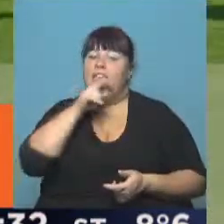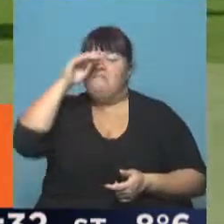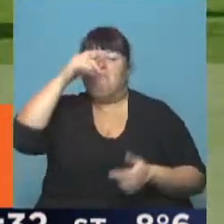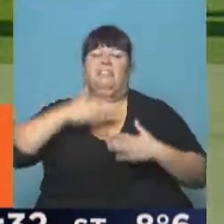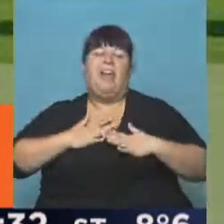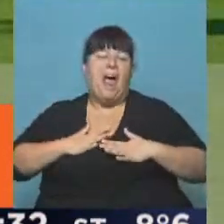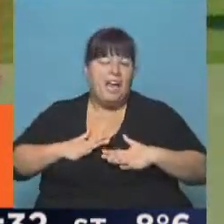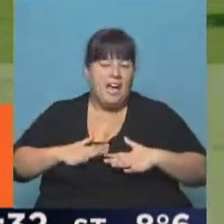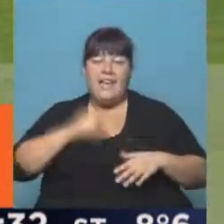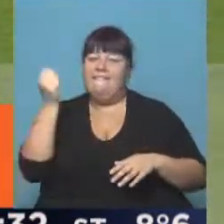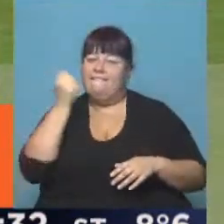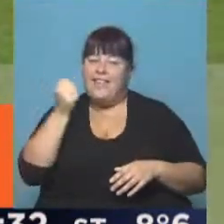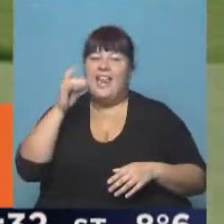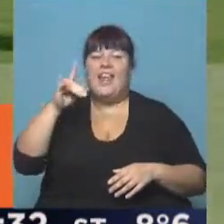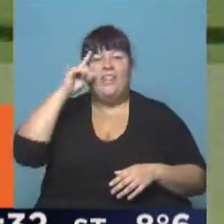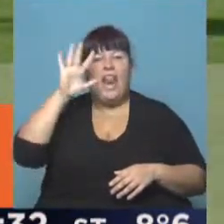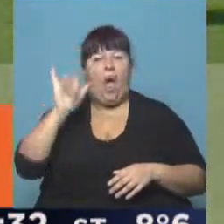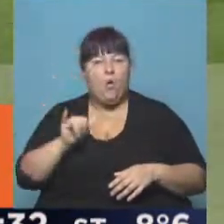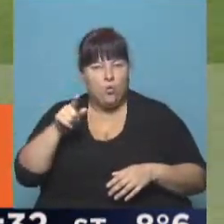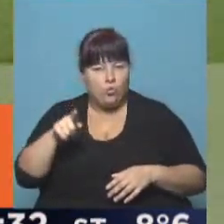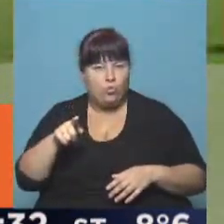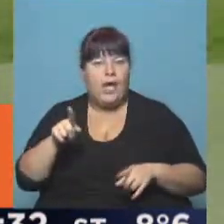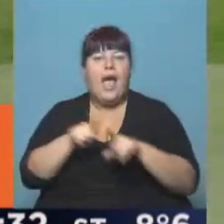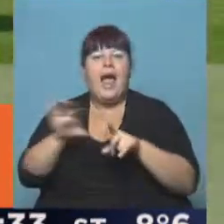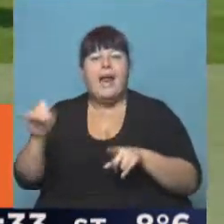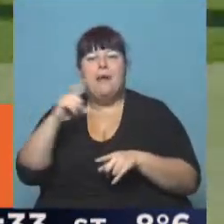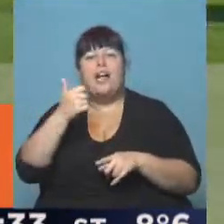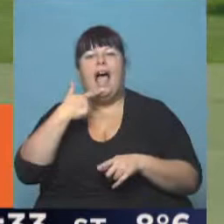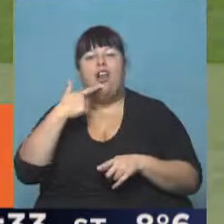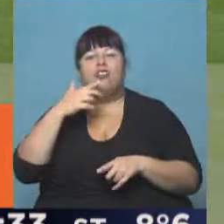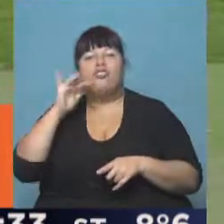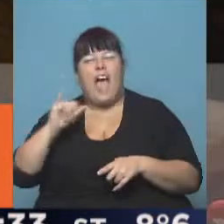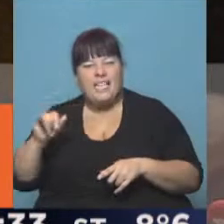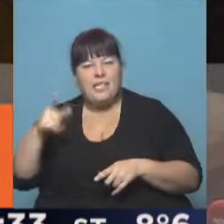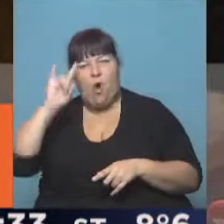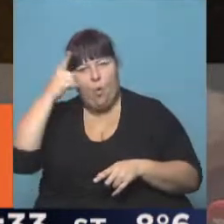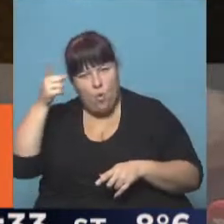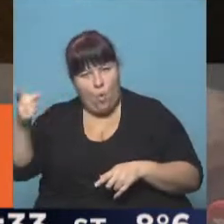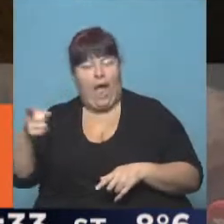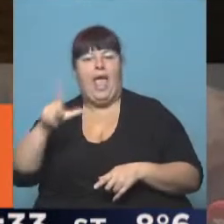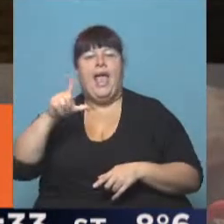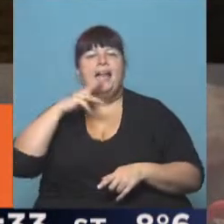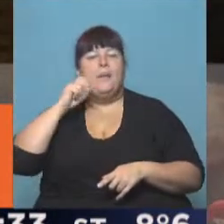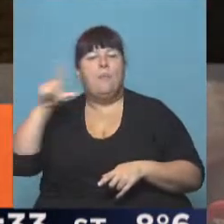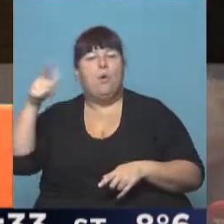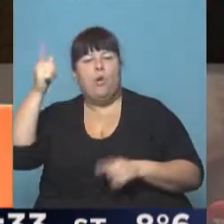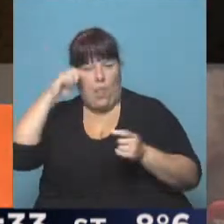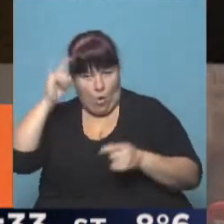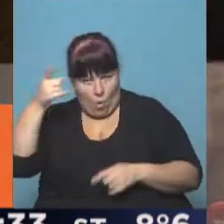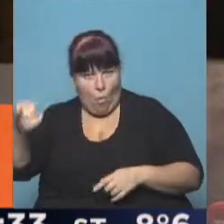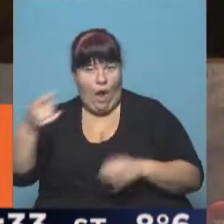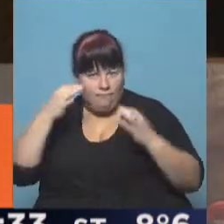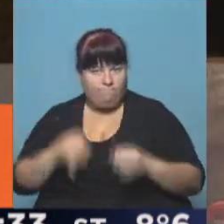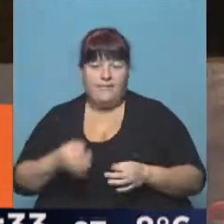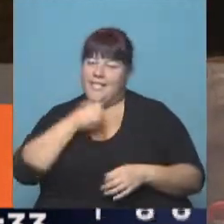tranquilo, quiere a Nico de la Cruz, el hermano de Carlos Sánchez, uruguayo, de Liverpool, uruguayo justamente,